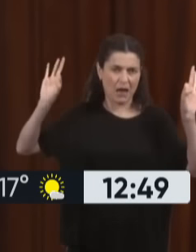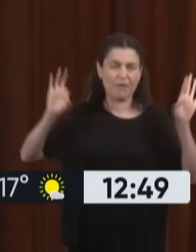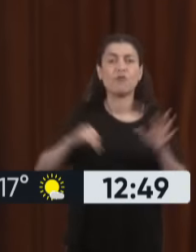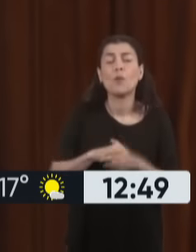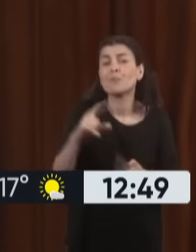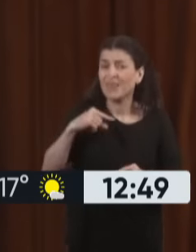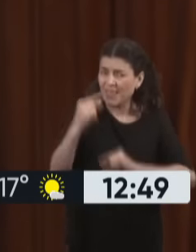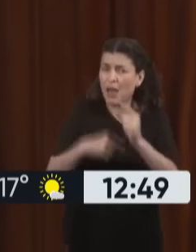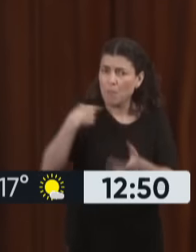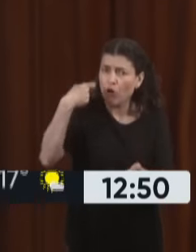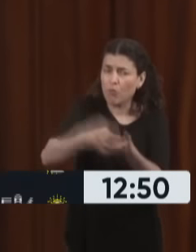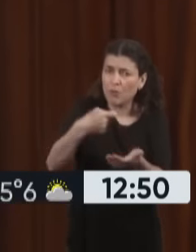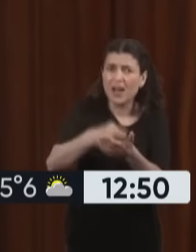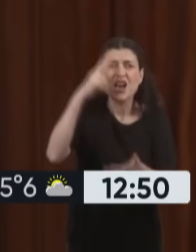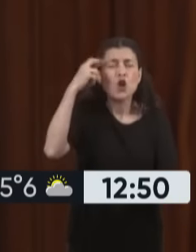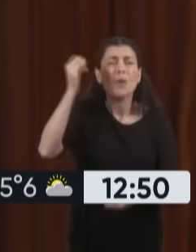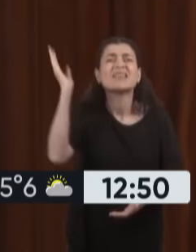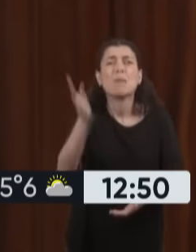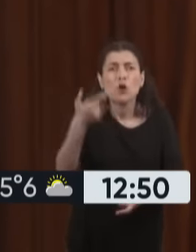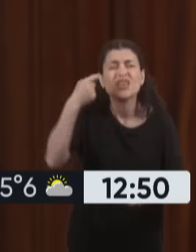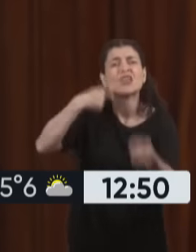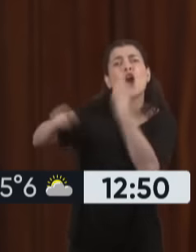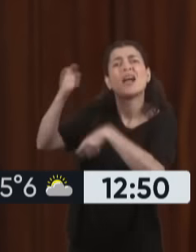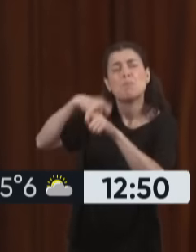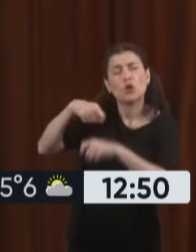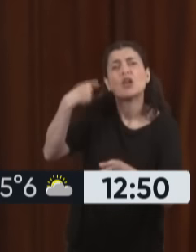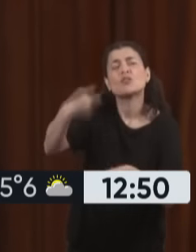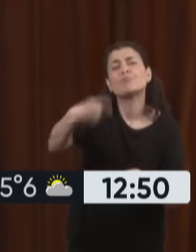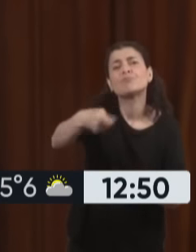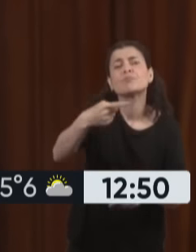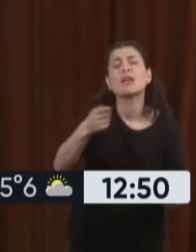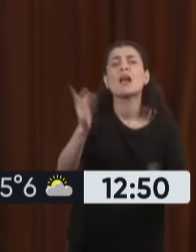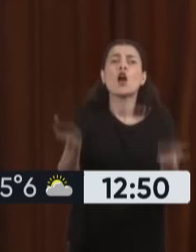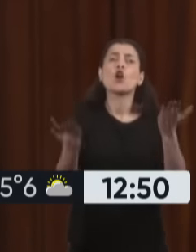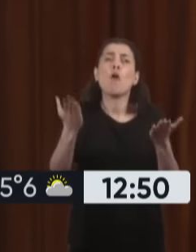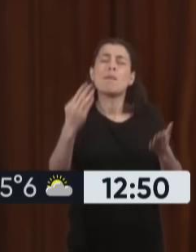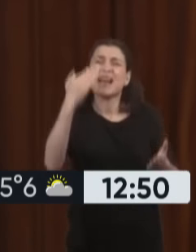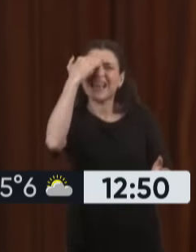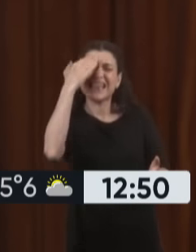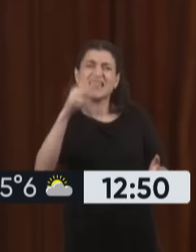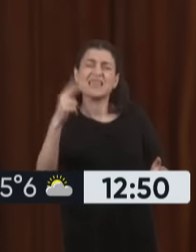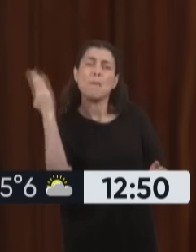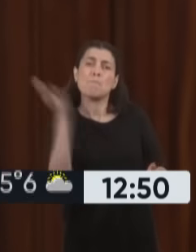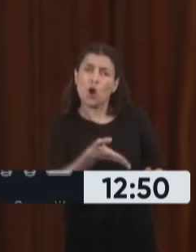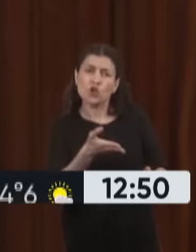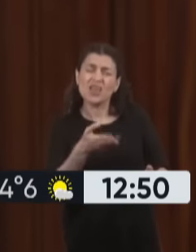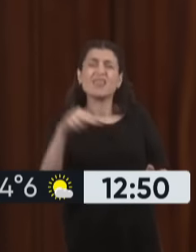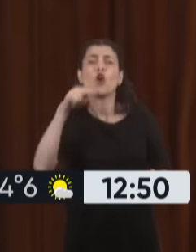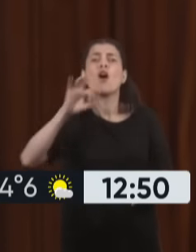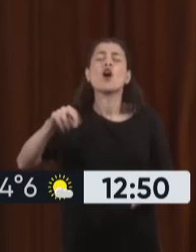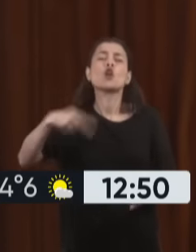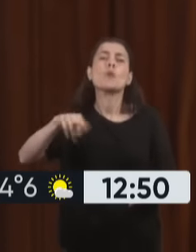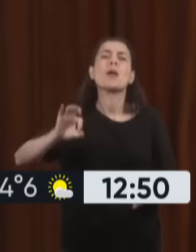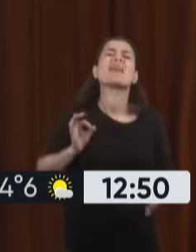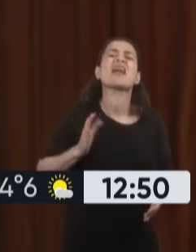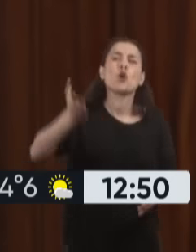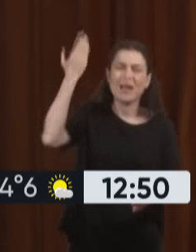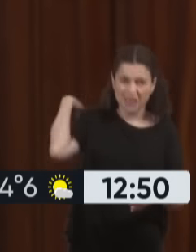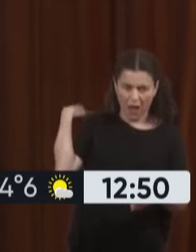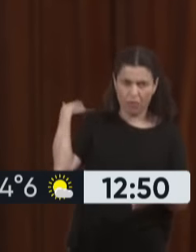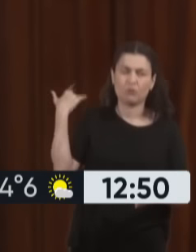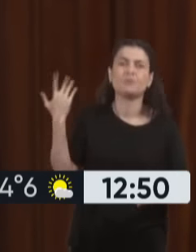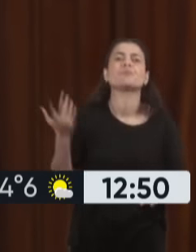pagando el 90% de las importaciones versus el 15% que se pagaba en noviembre de 2023. O sea, en 8